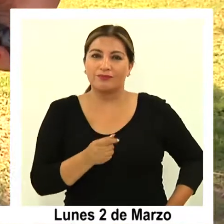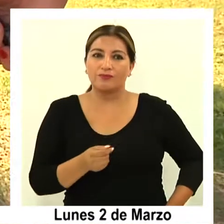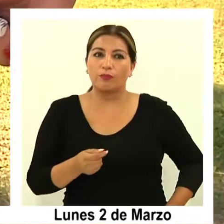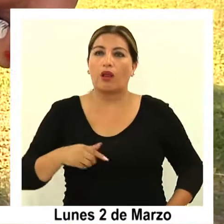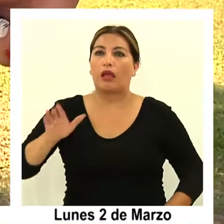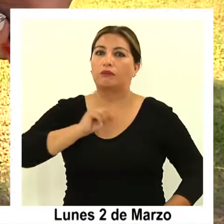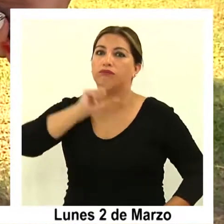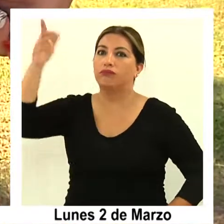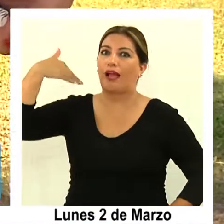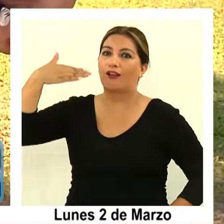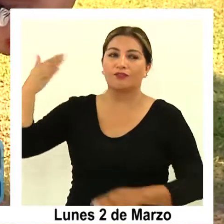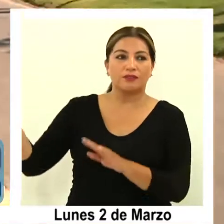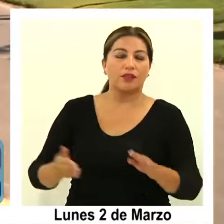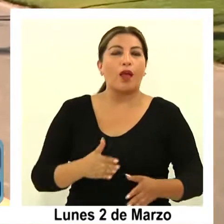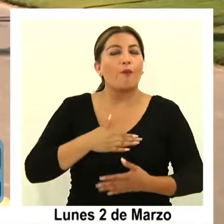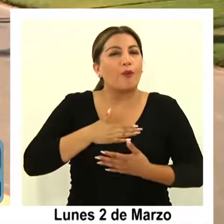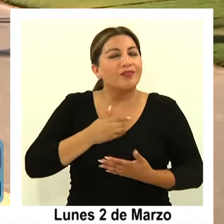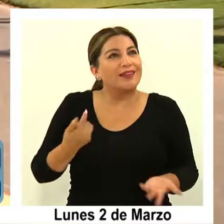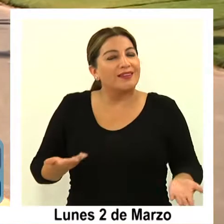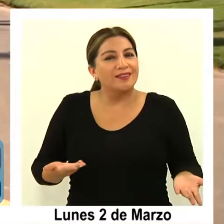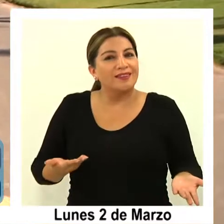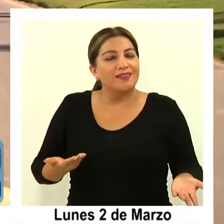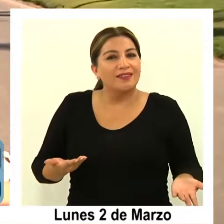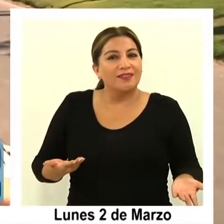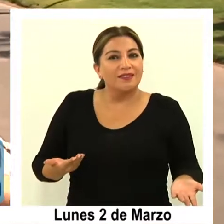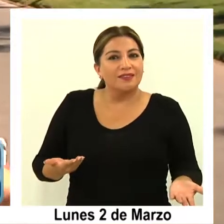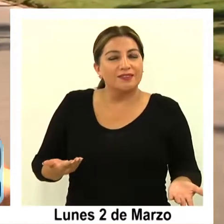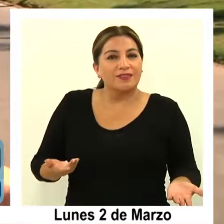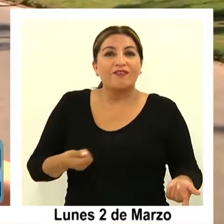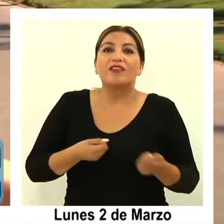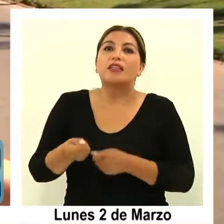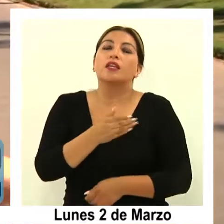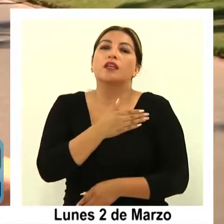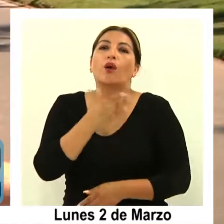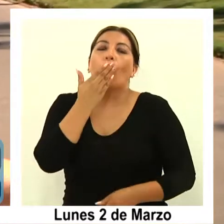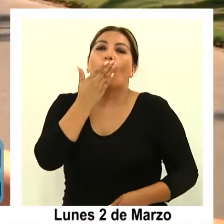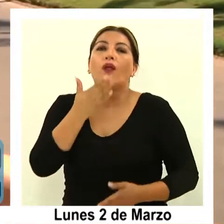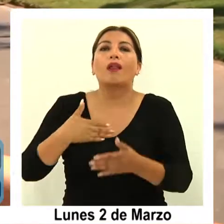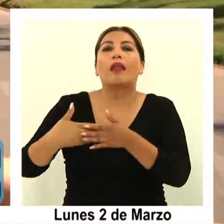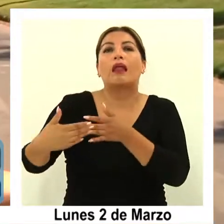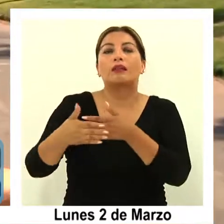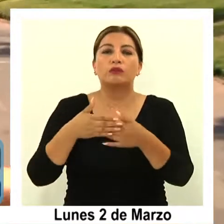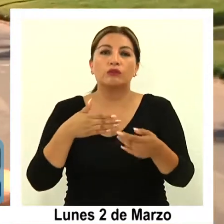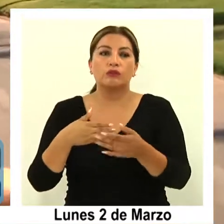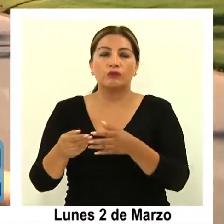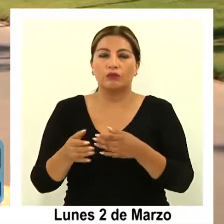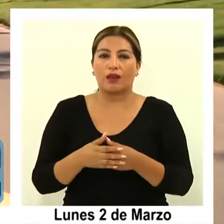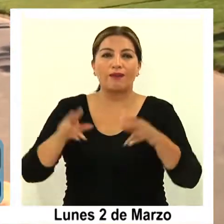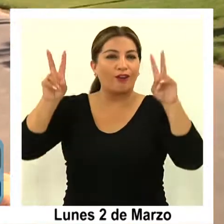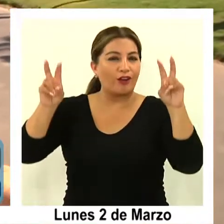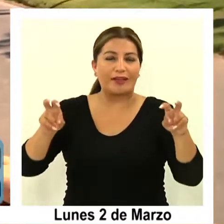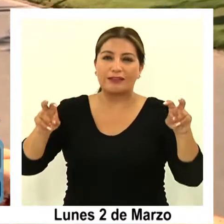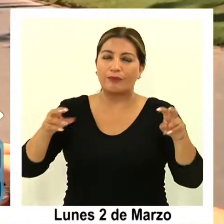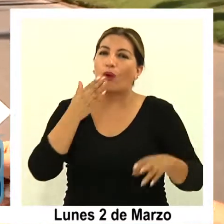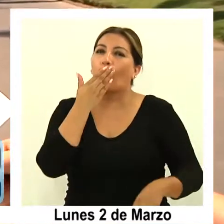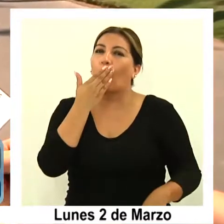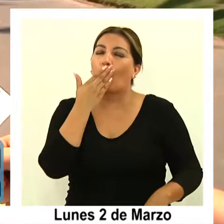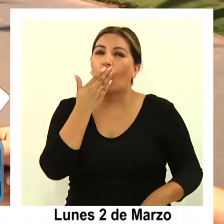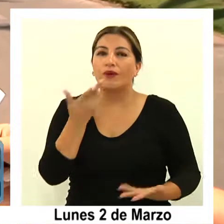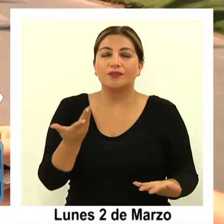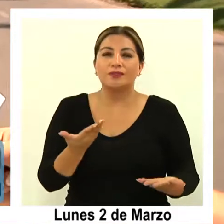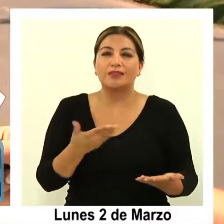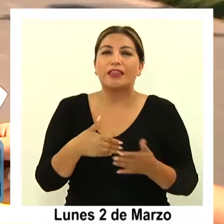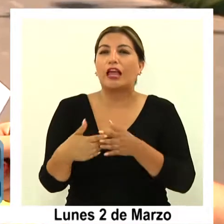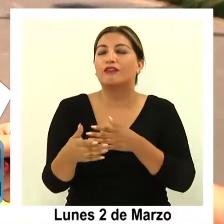por el calor que hace. Me gustaría que vendieran jugos naturales, uno orientado a todo lo que es